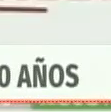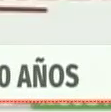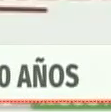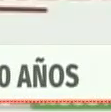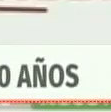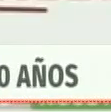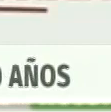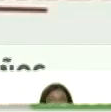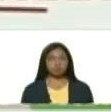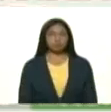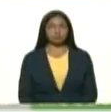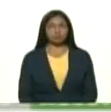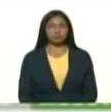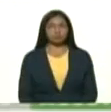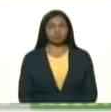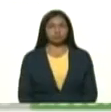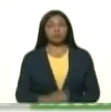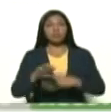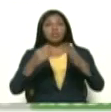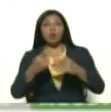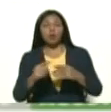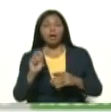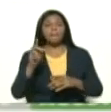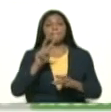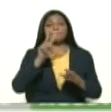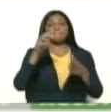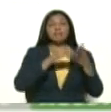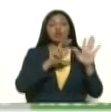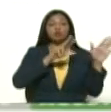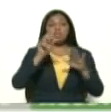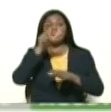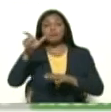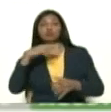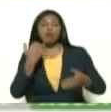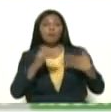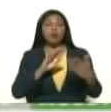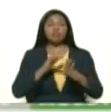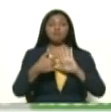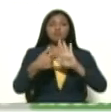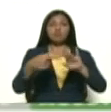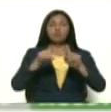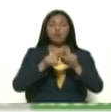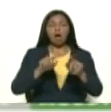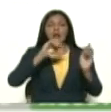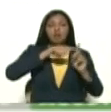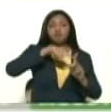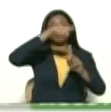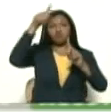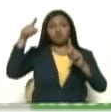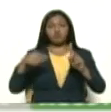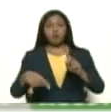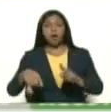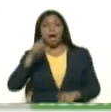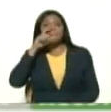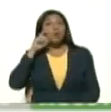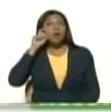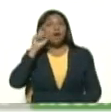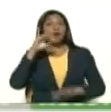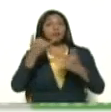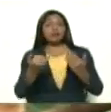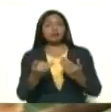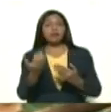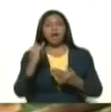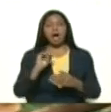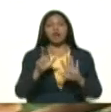proyecciones indican que para la fecha hubiesen 1.080 fallecidos, representados en la curva morada. Actualmente solo hay